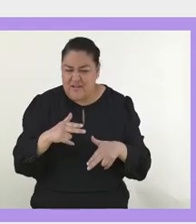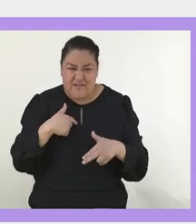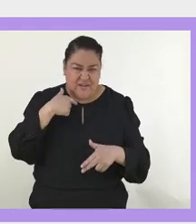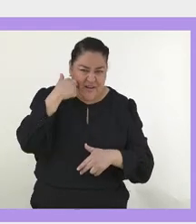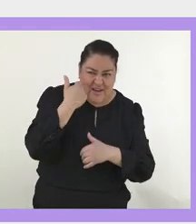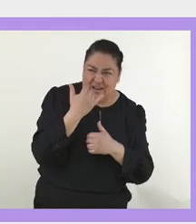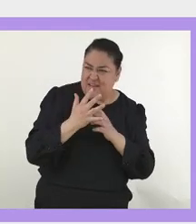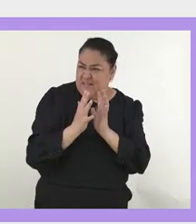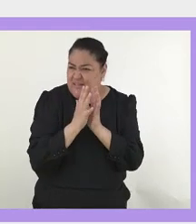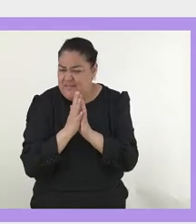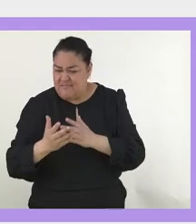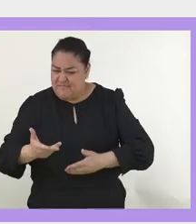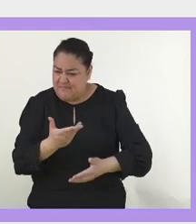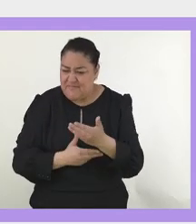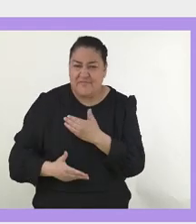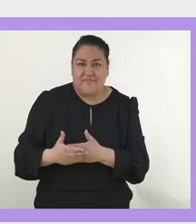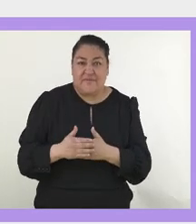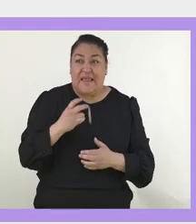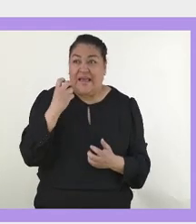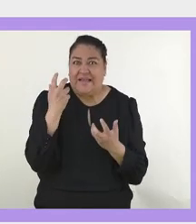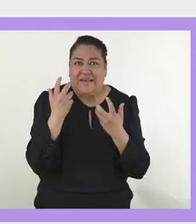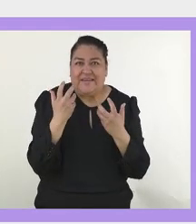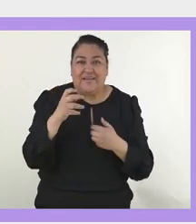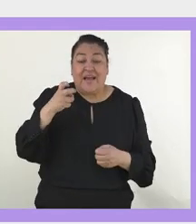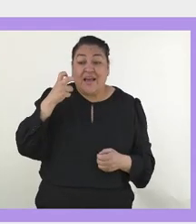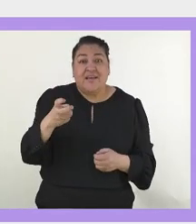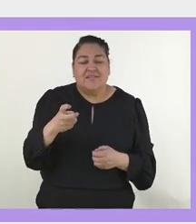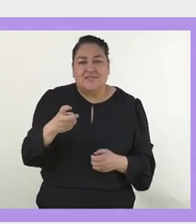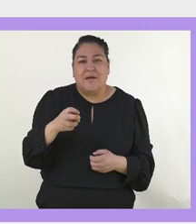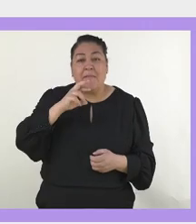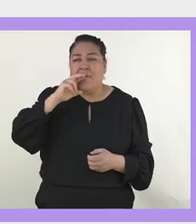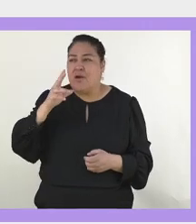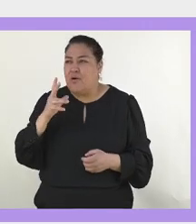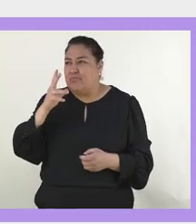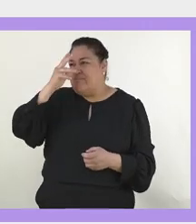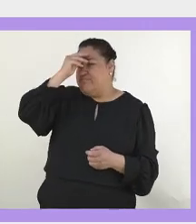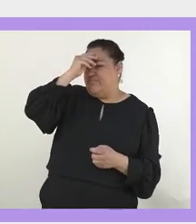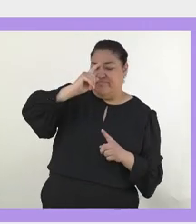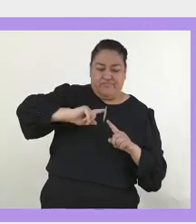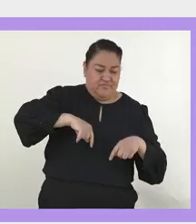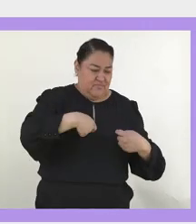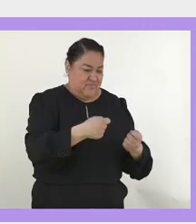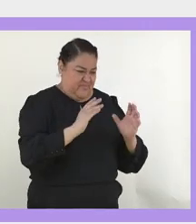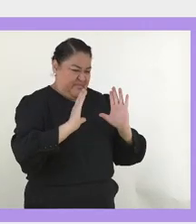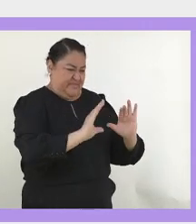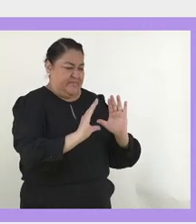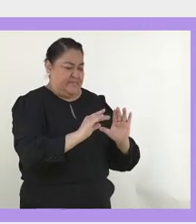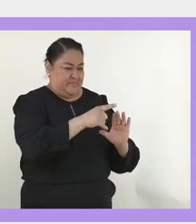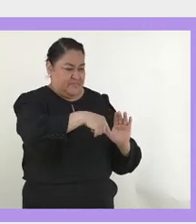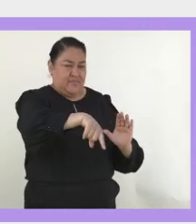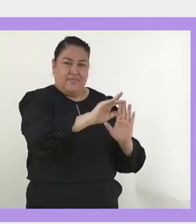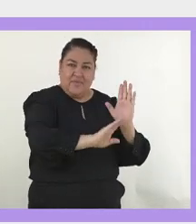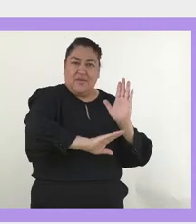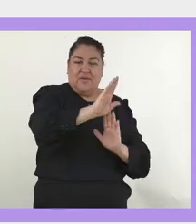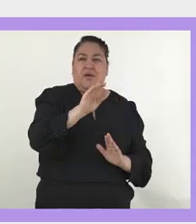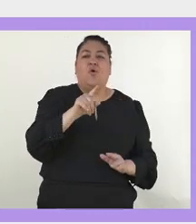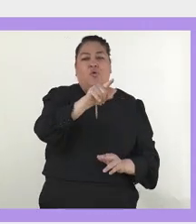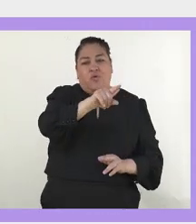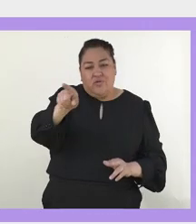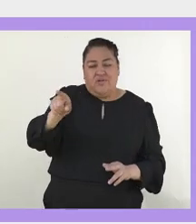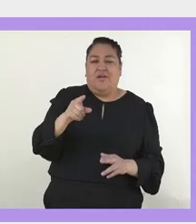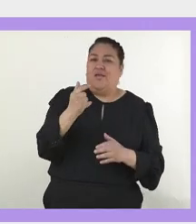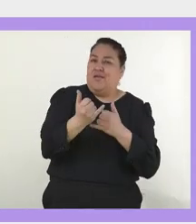hambre se traslade a seguir trasladando conocimiento y que esto se haga un círculo virtuoso nadie lo mejor que ustedes